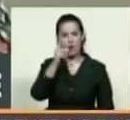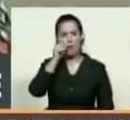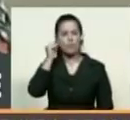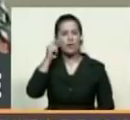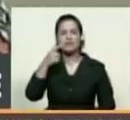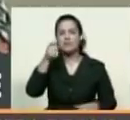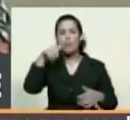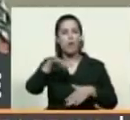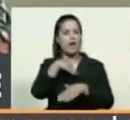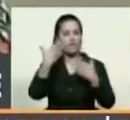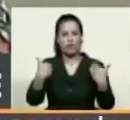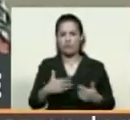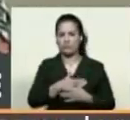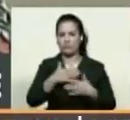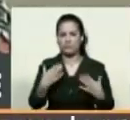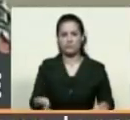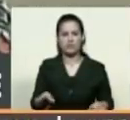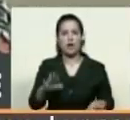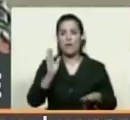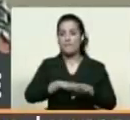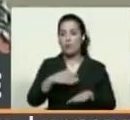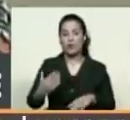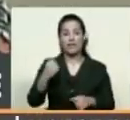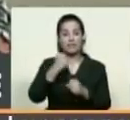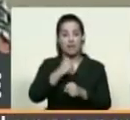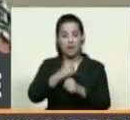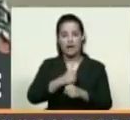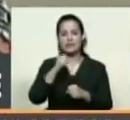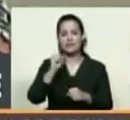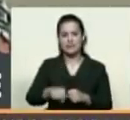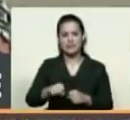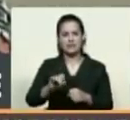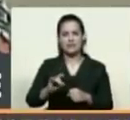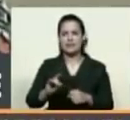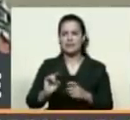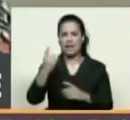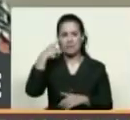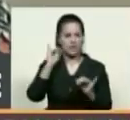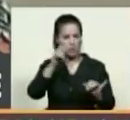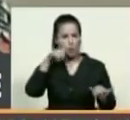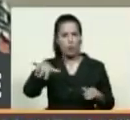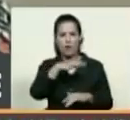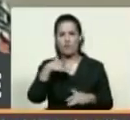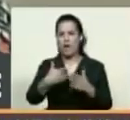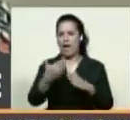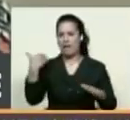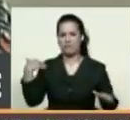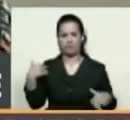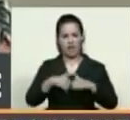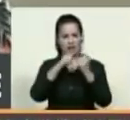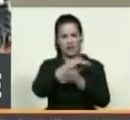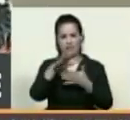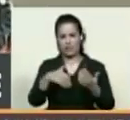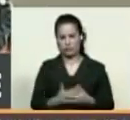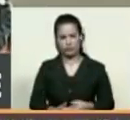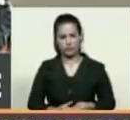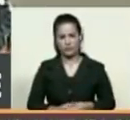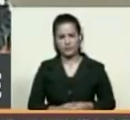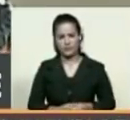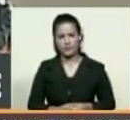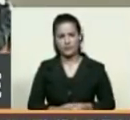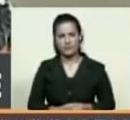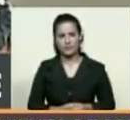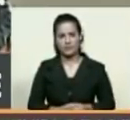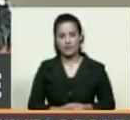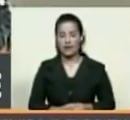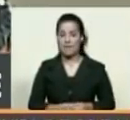pueblo, porque trabajan y salen de esos mismos pueblos donde fueron agredidos. Y